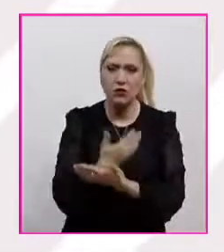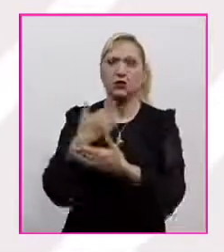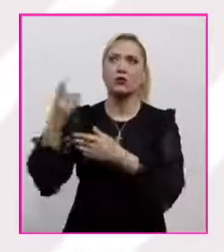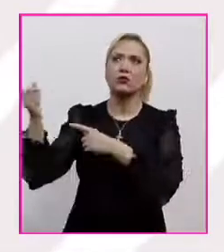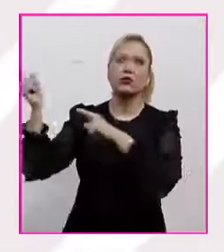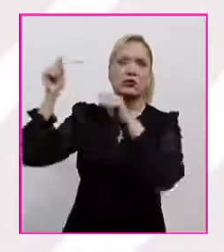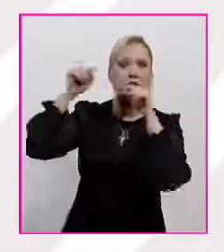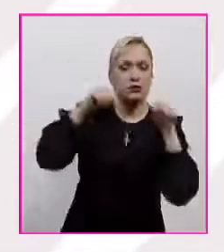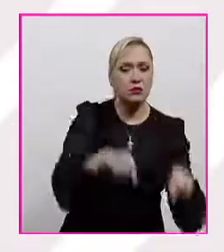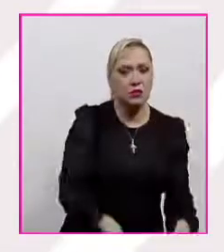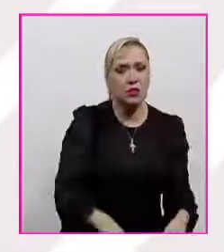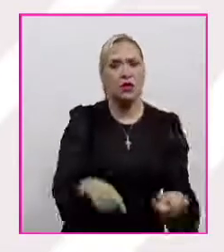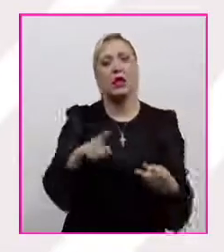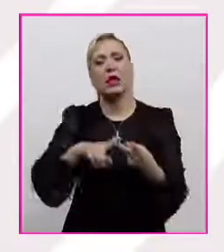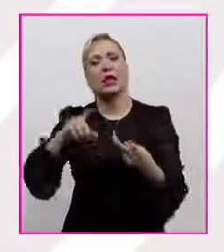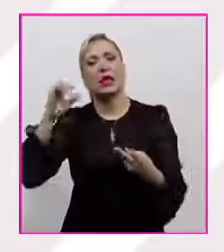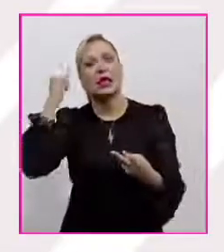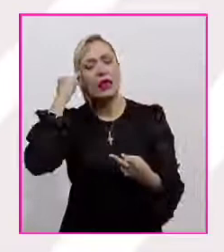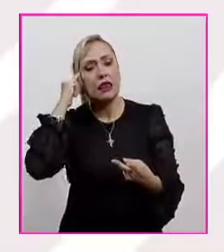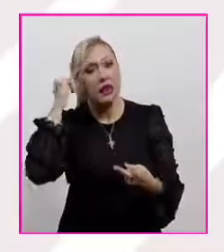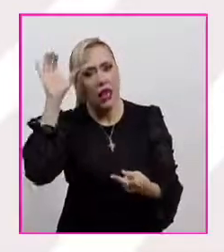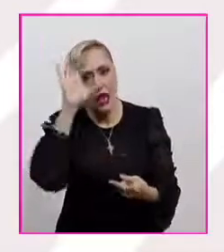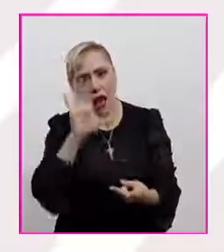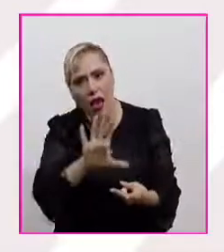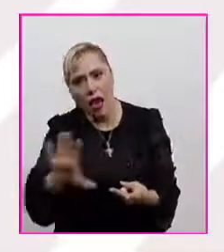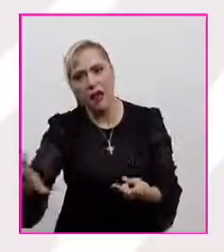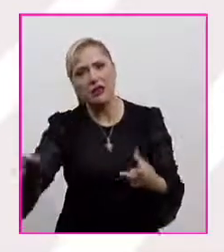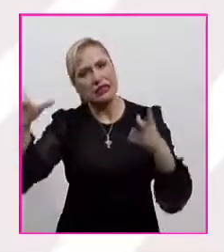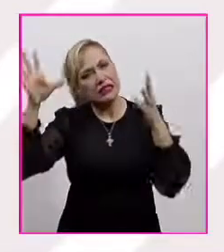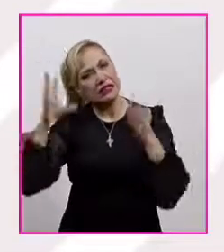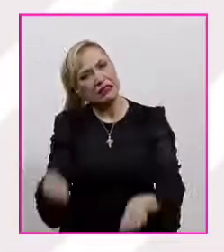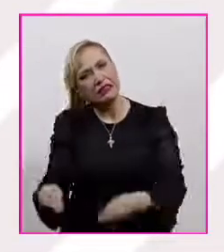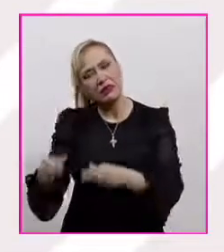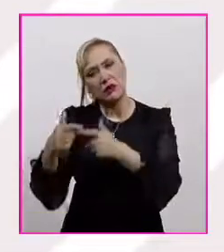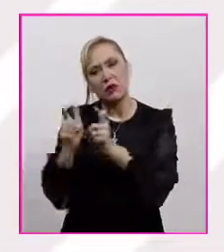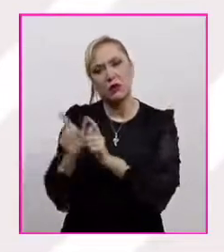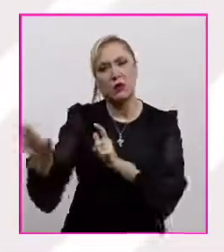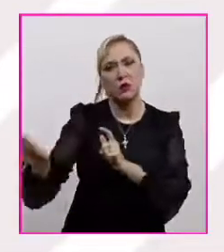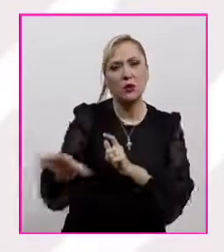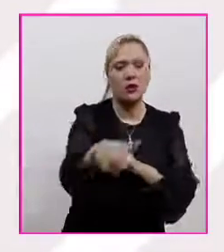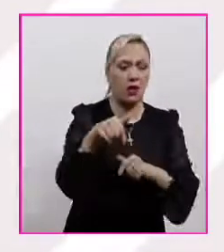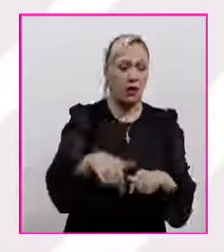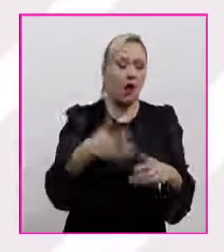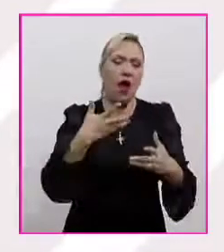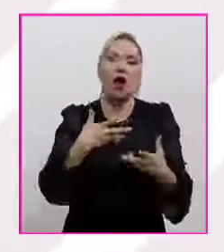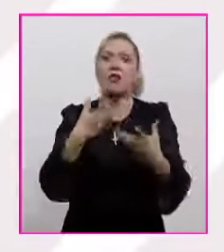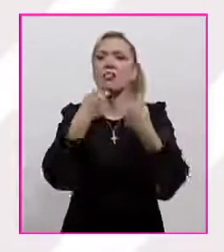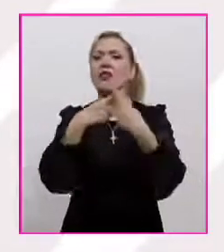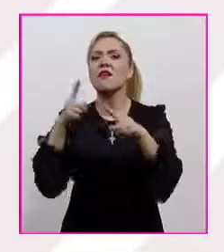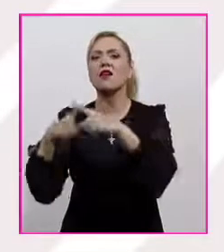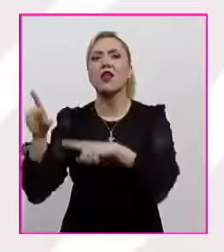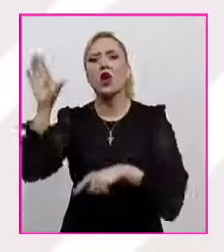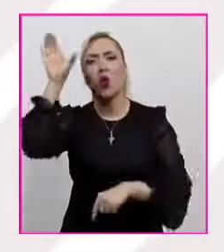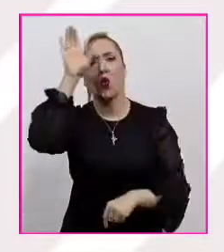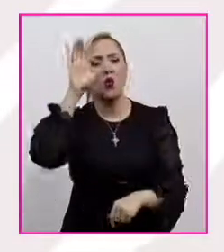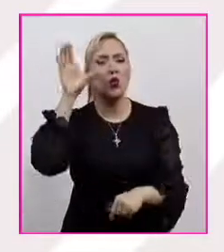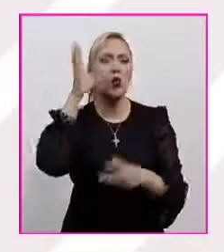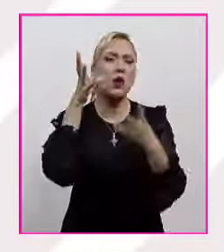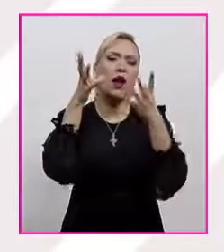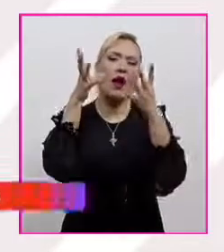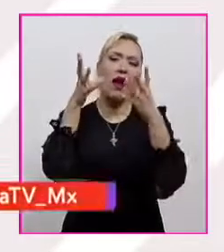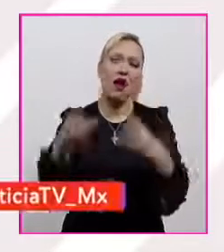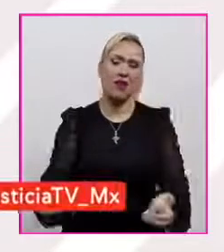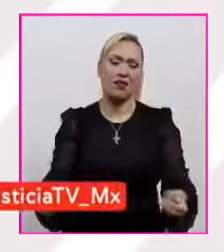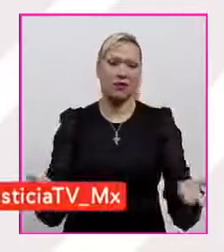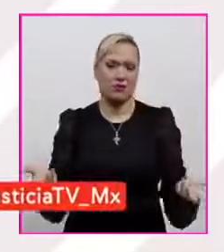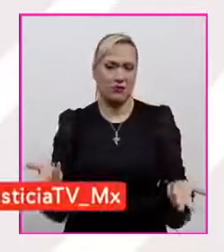diversidad de culturas indígenas. Creo que tenemos que entendernos como una nación multicultural y también abierta a la población extranjera,